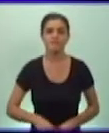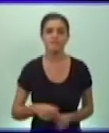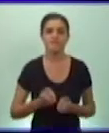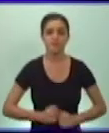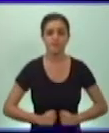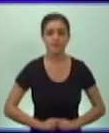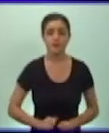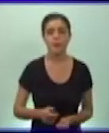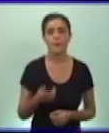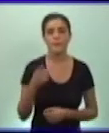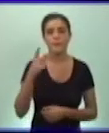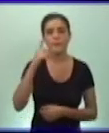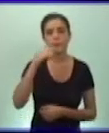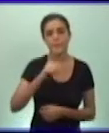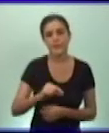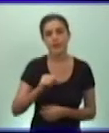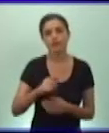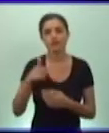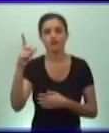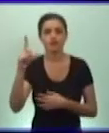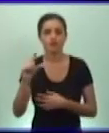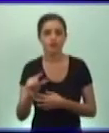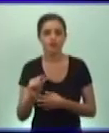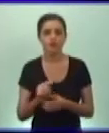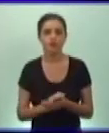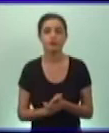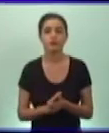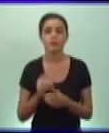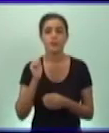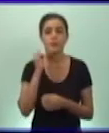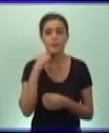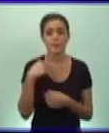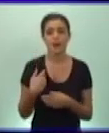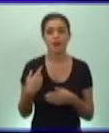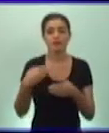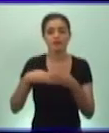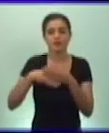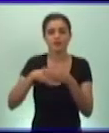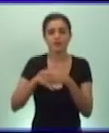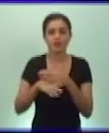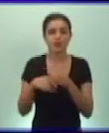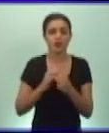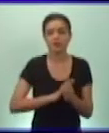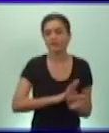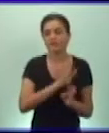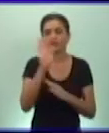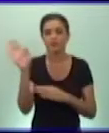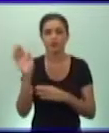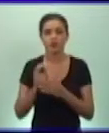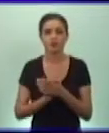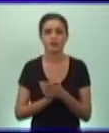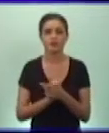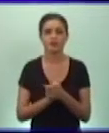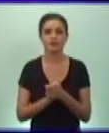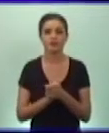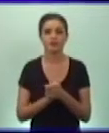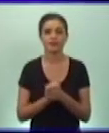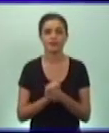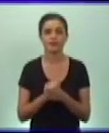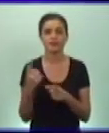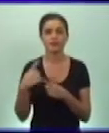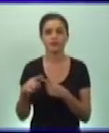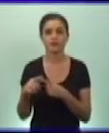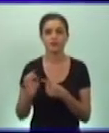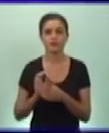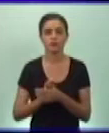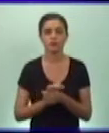fue esa baja natalidad más las migraciones y la mortalidad relativamente alta. Pero podemos preguntarnos entonces,